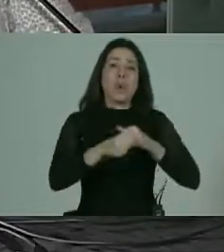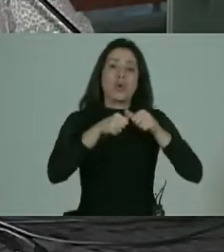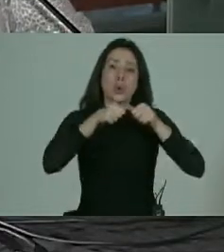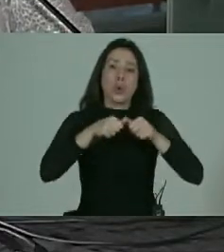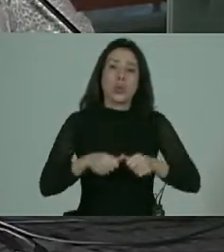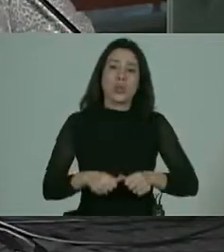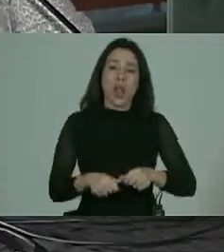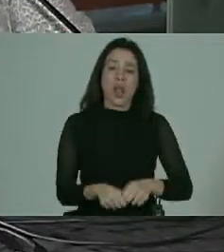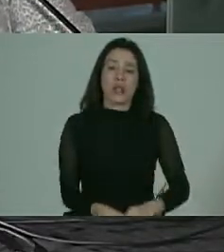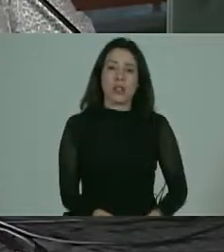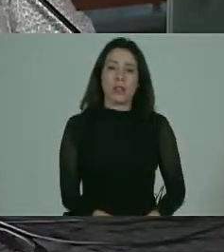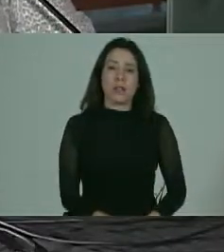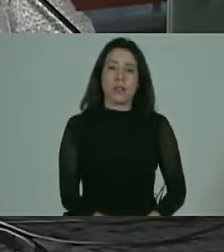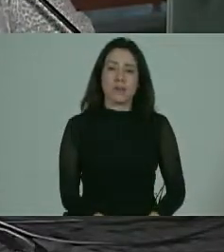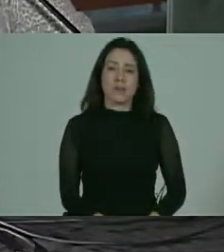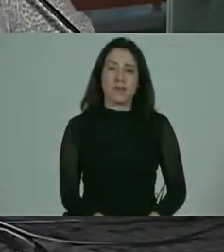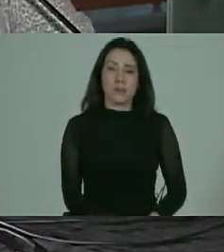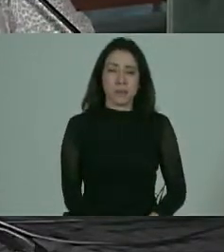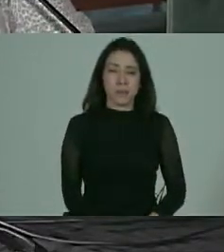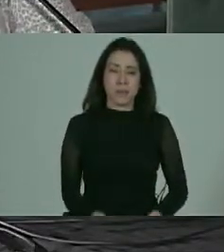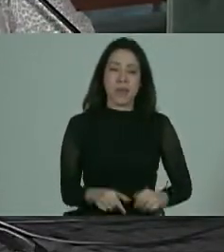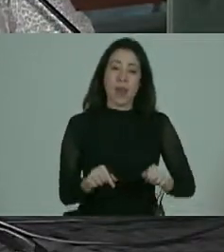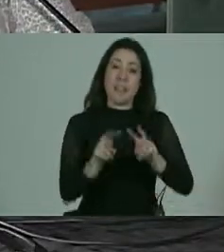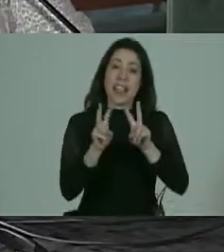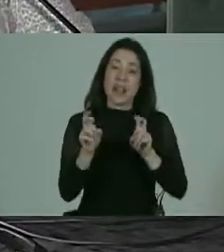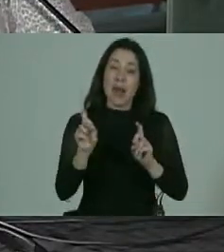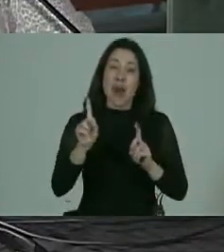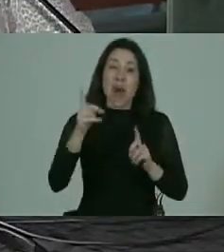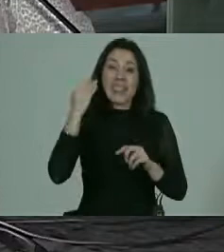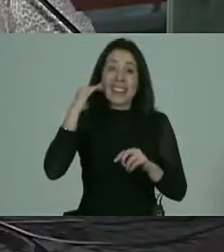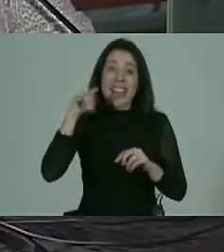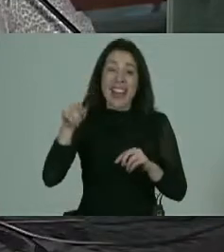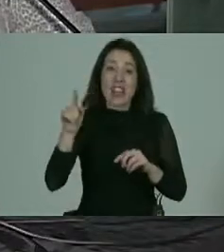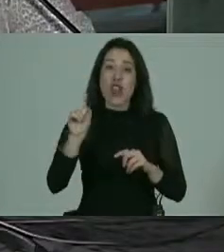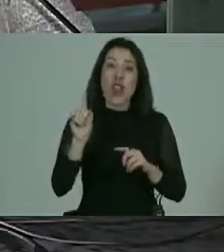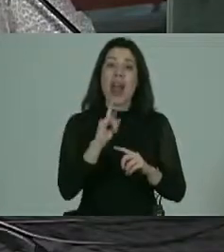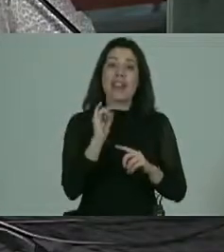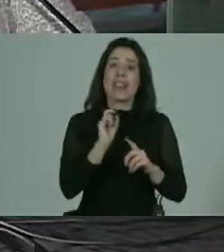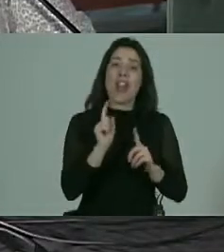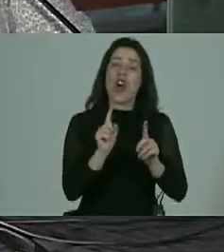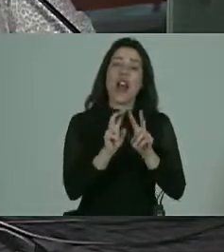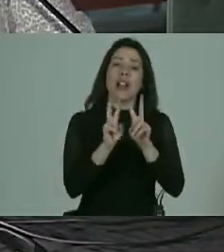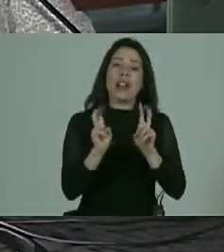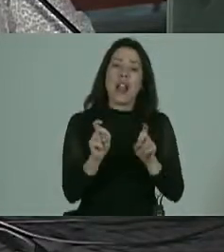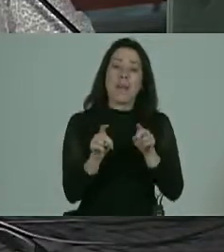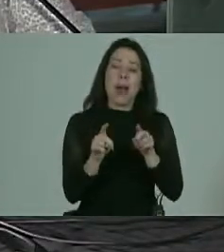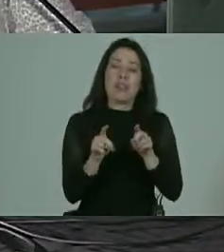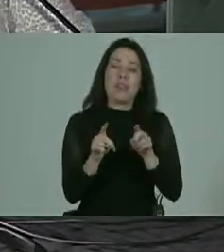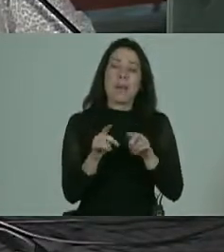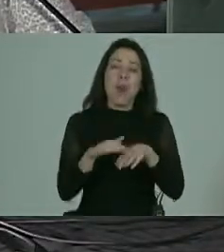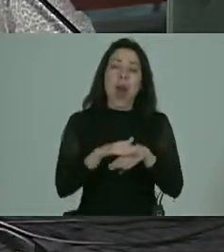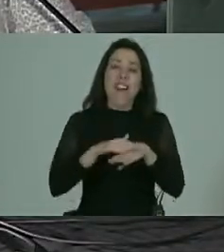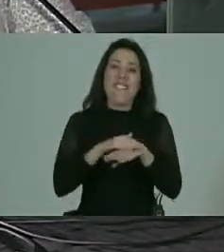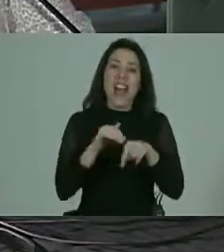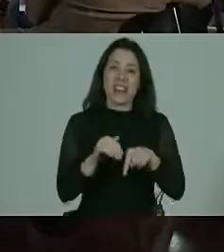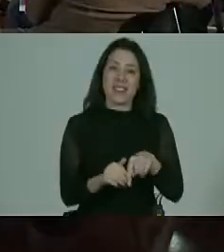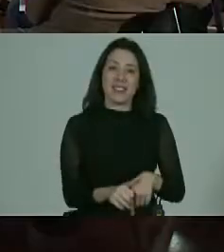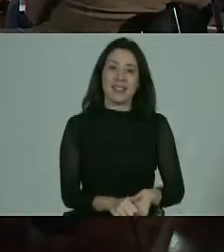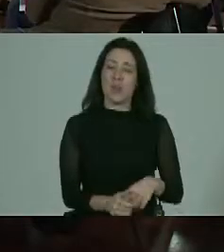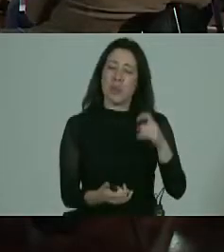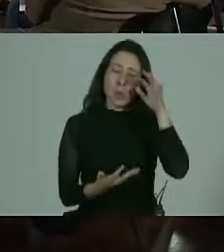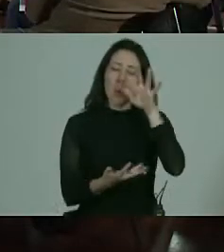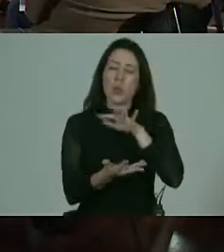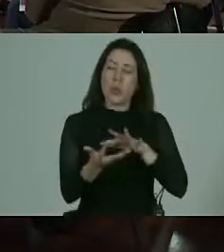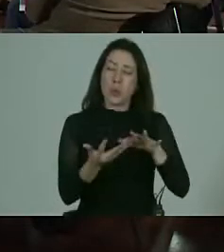es el tema yo creo que no es ni el niño ni la tía es el núcleo eso sea muy